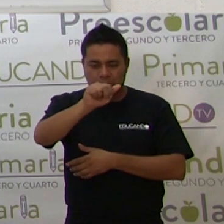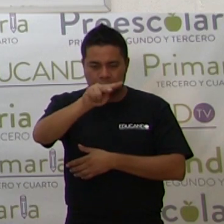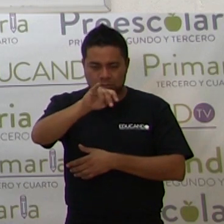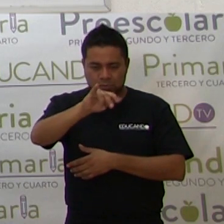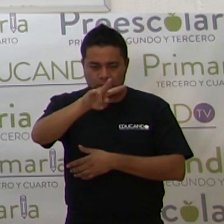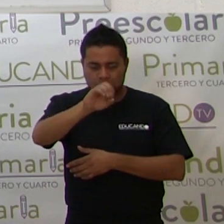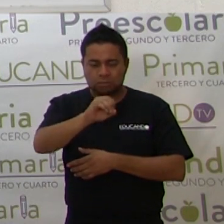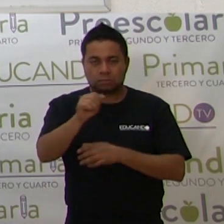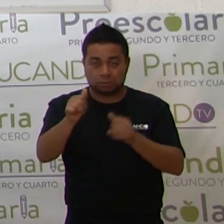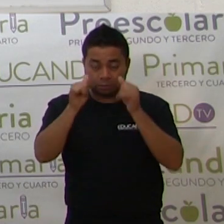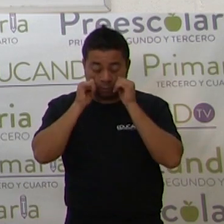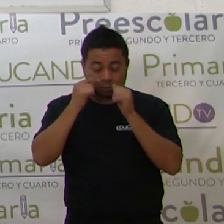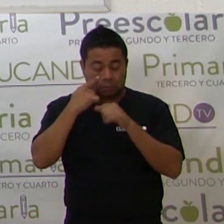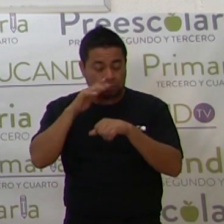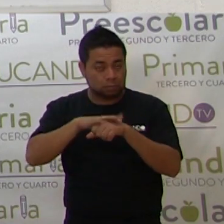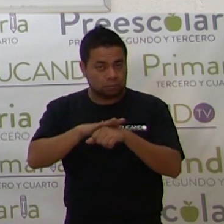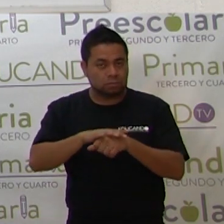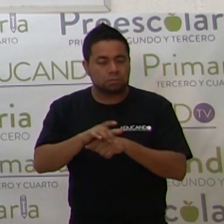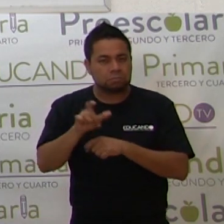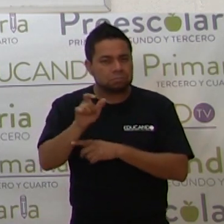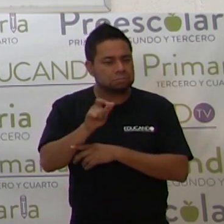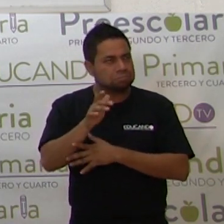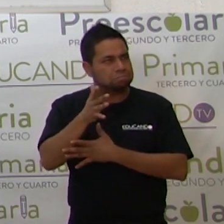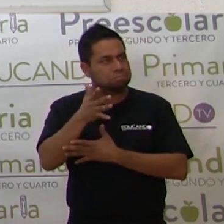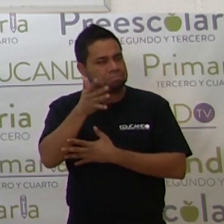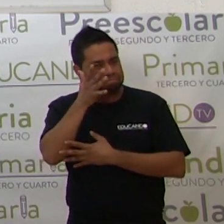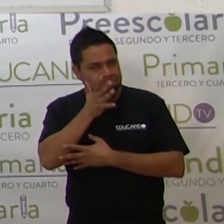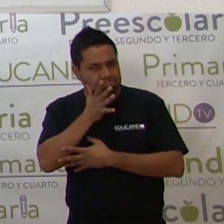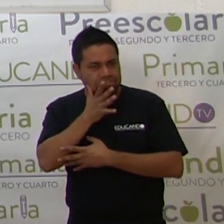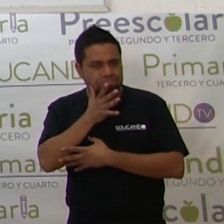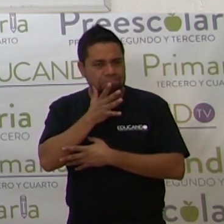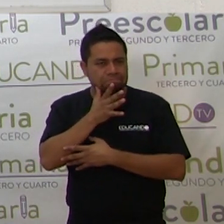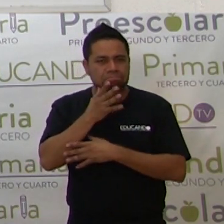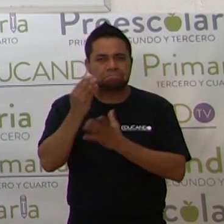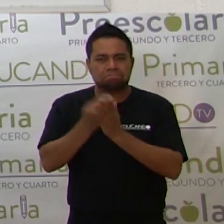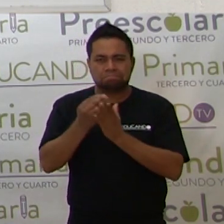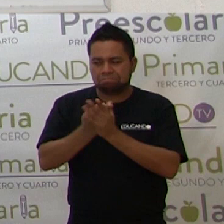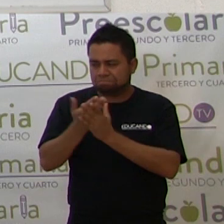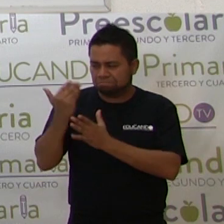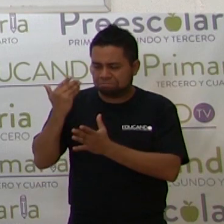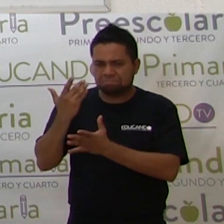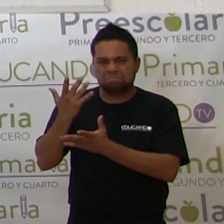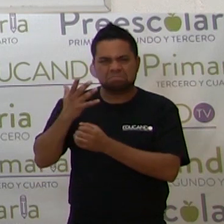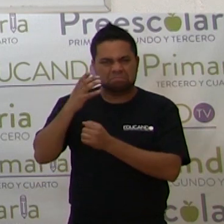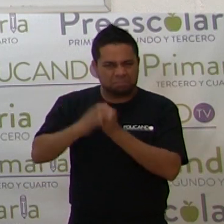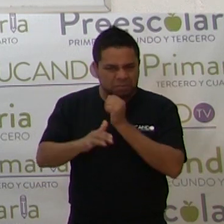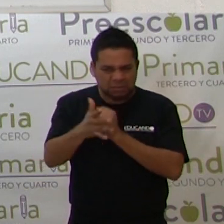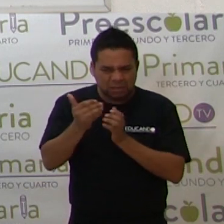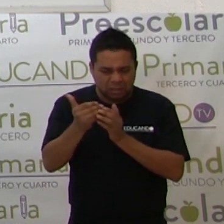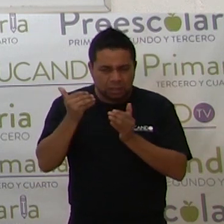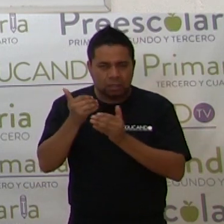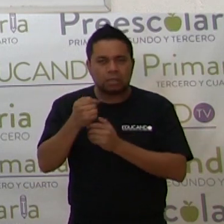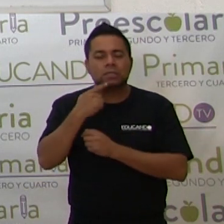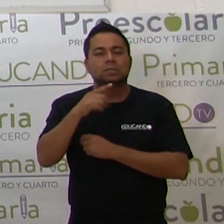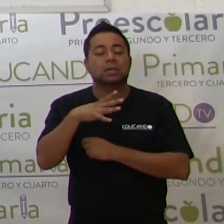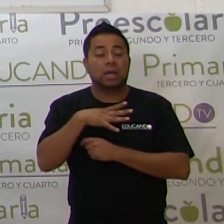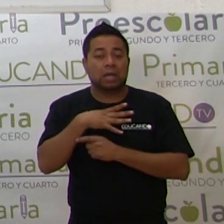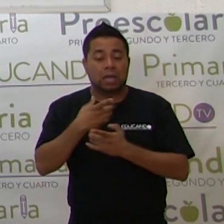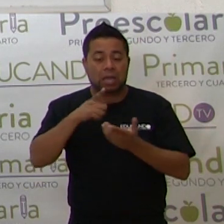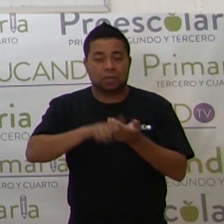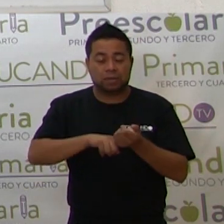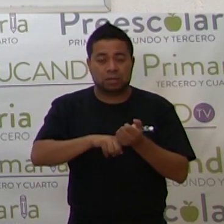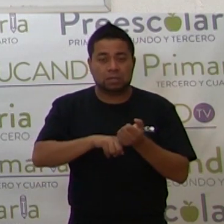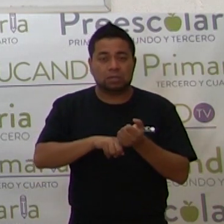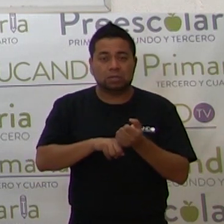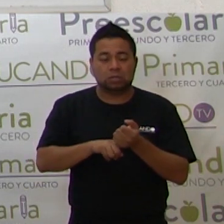les comenté al término, casi cuando íbamos concluyendo la sesión anterior, que había parte de la descripción